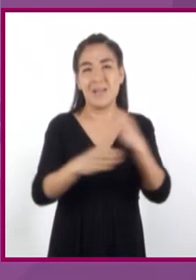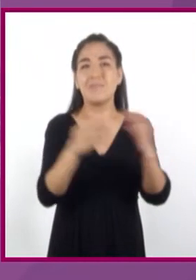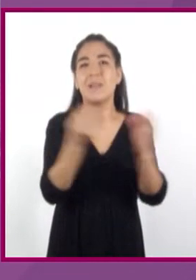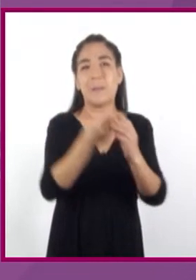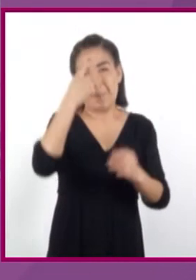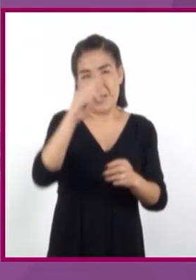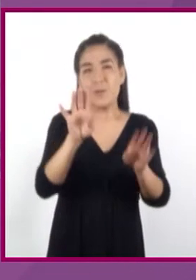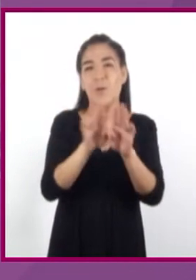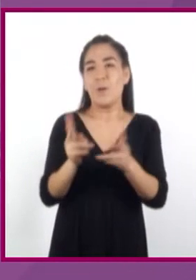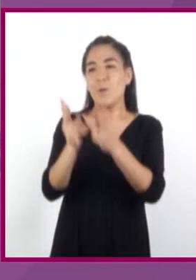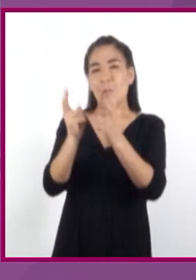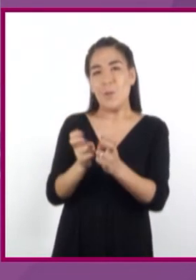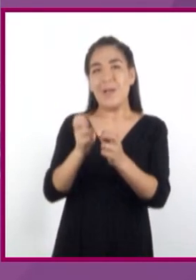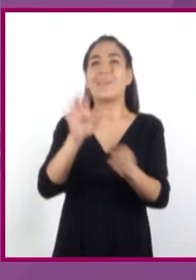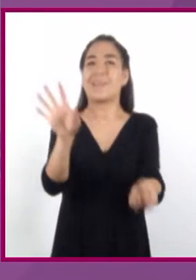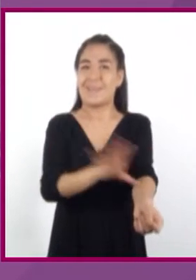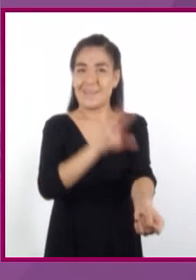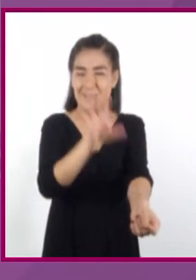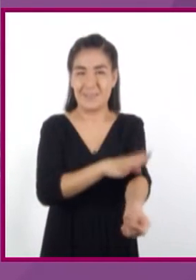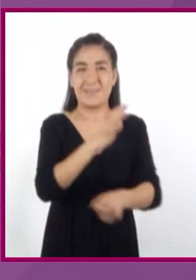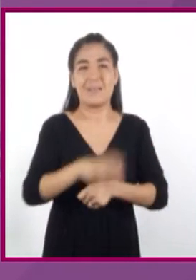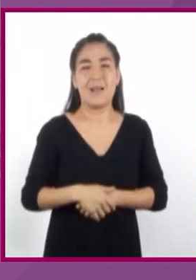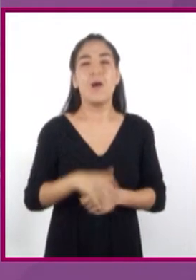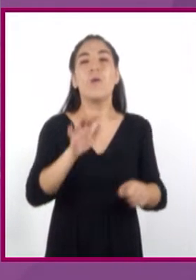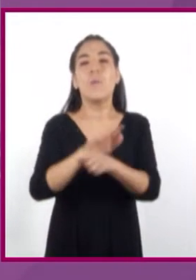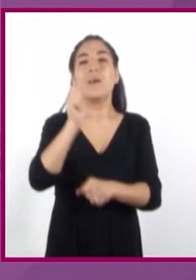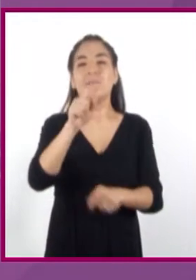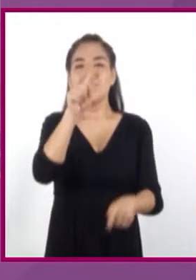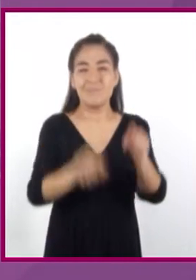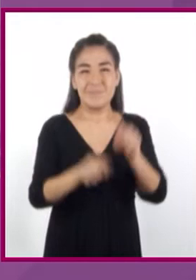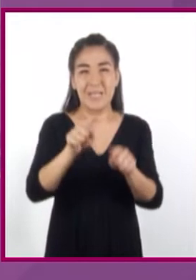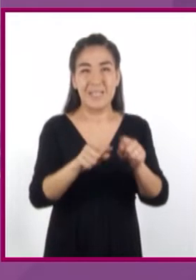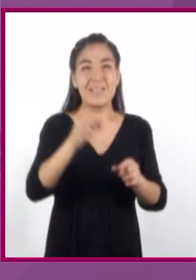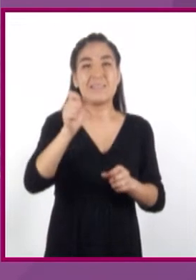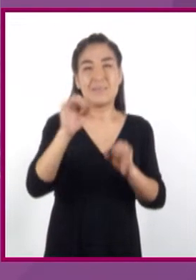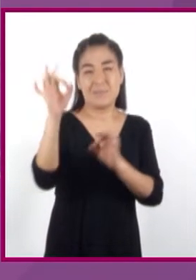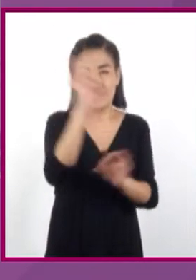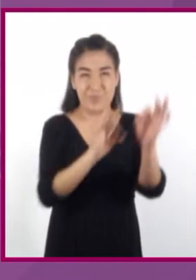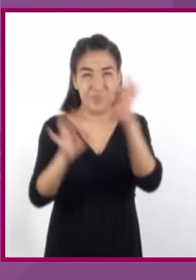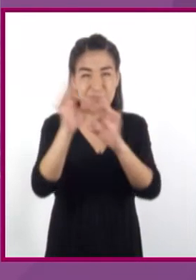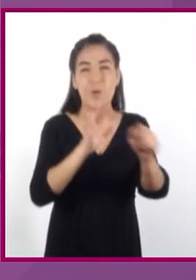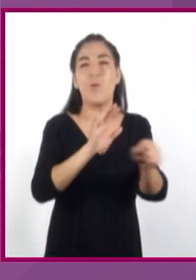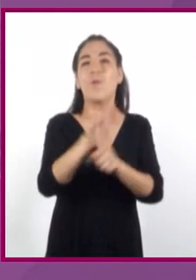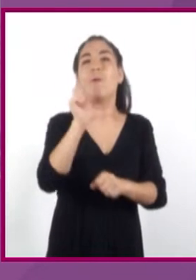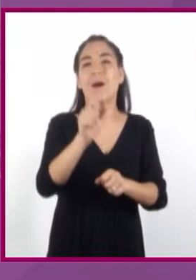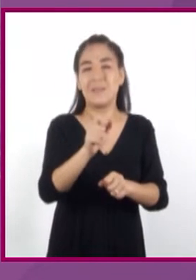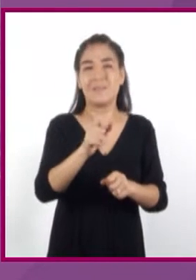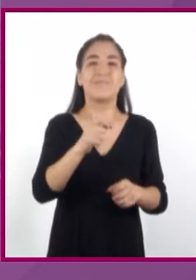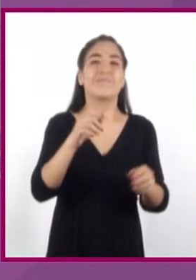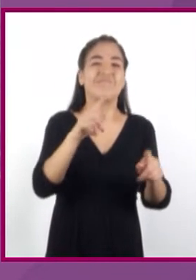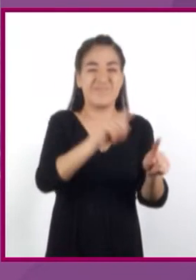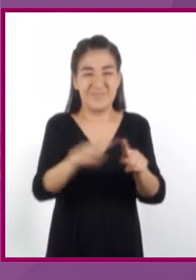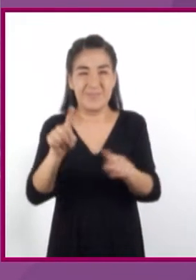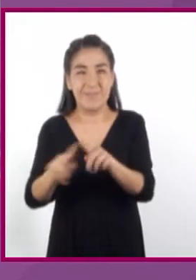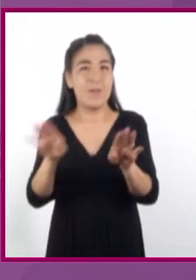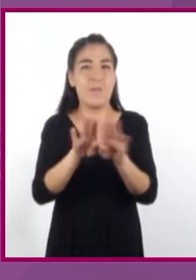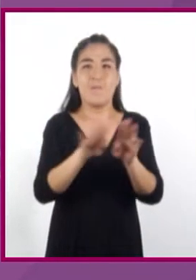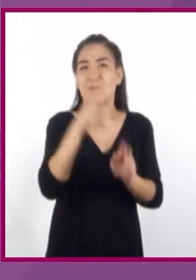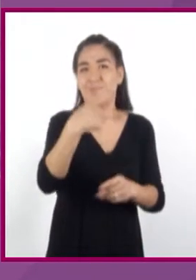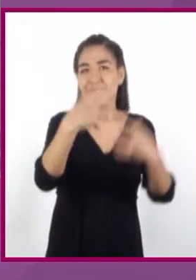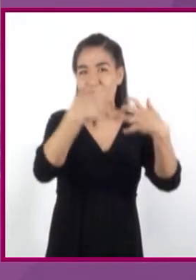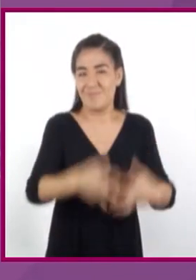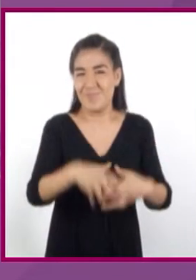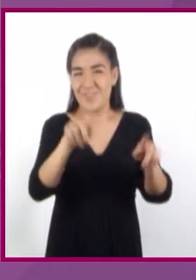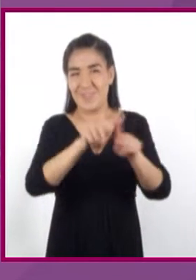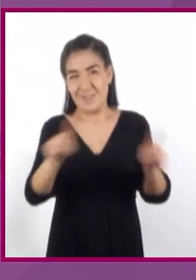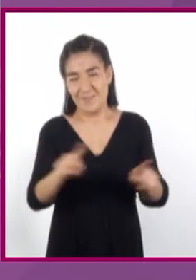energía. La dependencia del material radica en que las partículas de diferentes cuerpos trabajan de manera distinta. Es